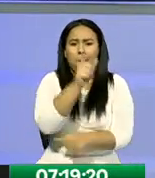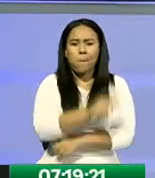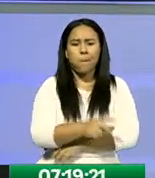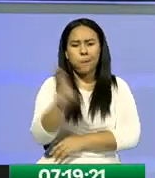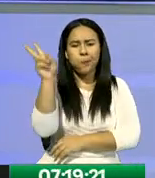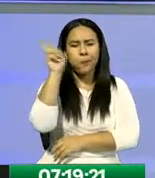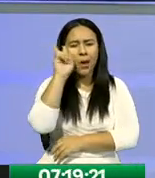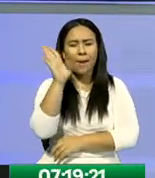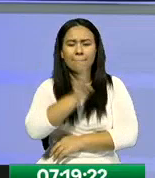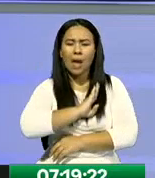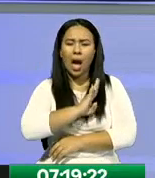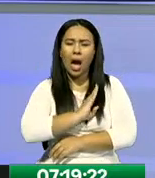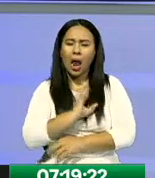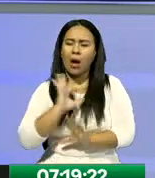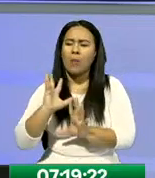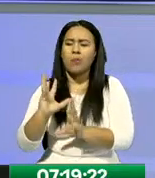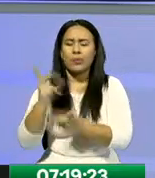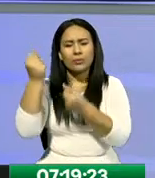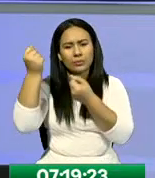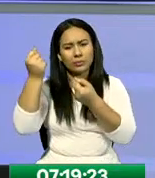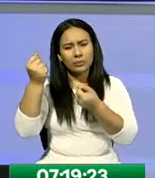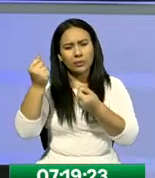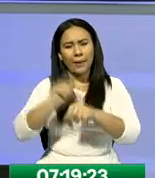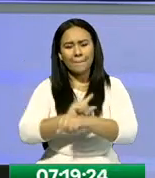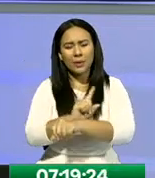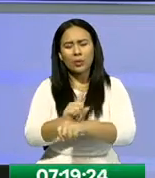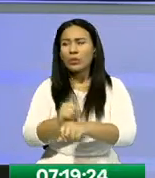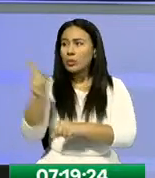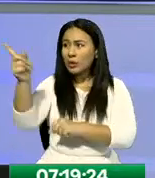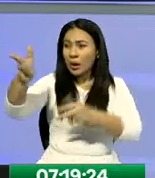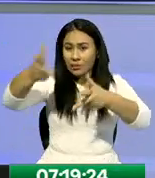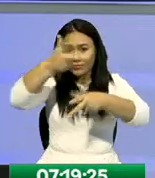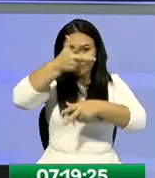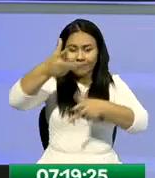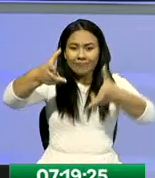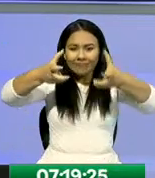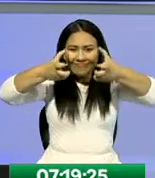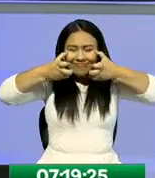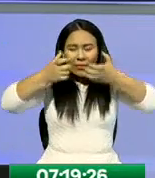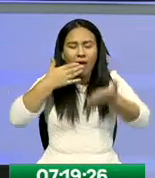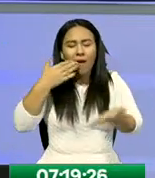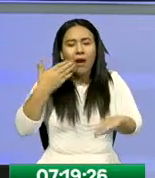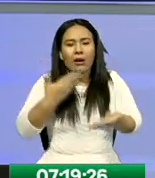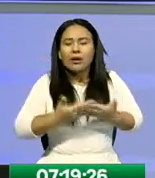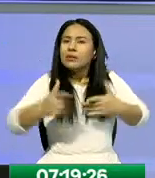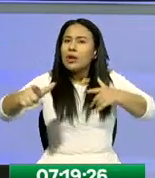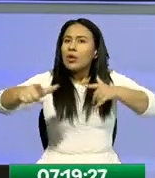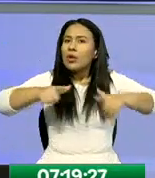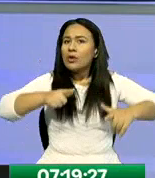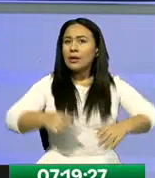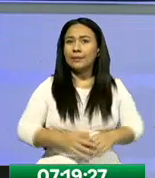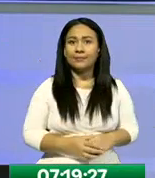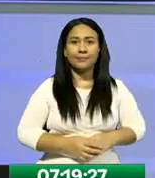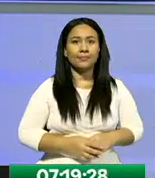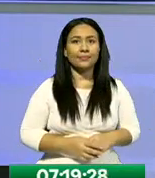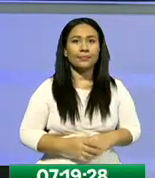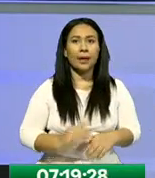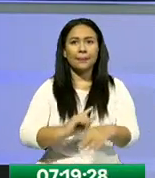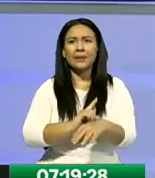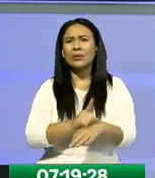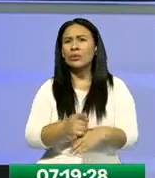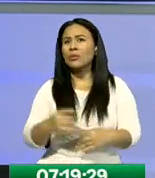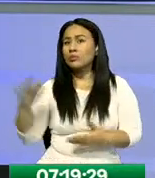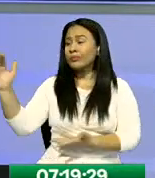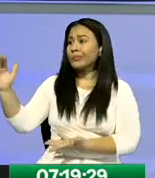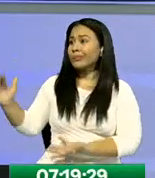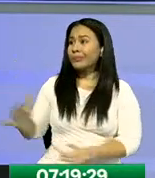como lo hacían los delincuentes que aparecen en pantalla y que pudieron ser grabados gracias a las cámaras de seguridad del local, en pocos segundos cargan